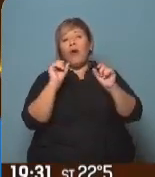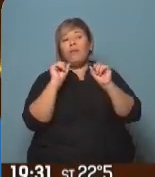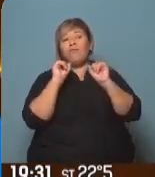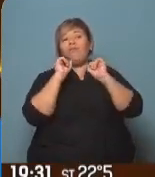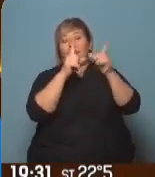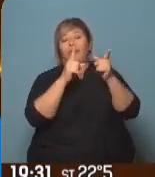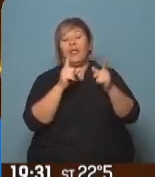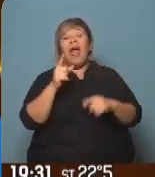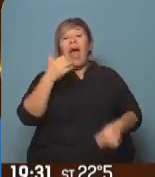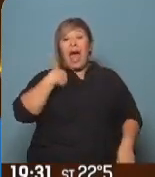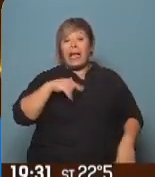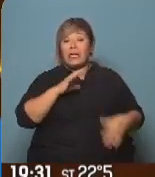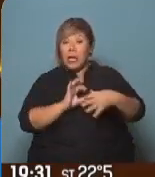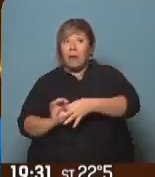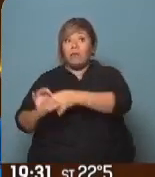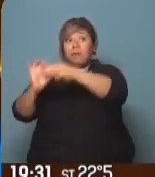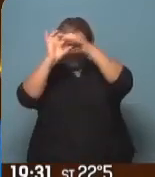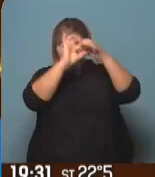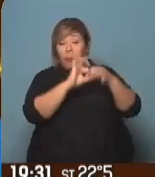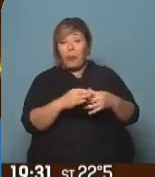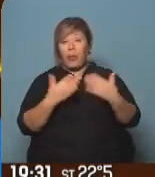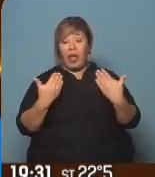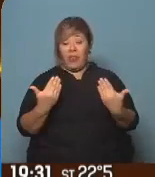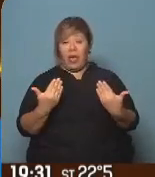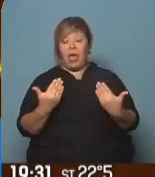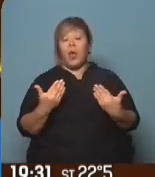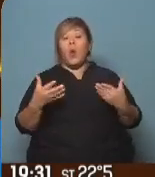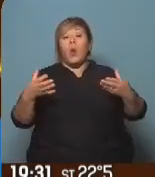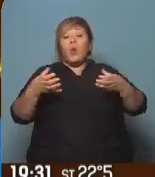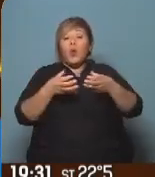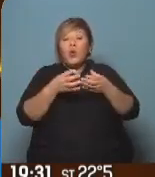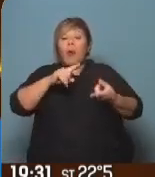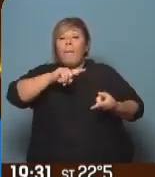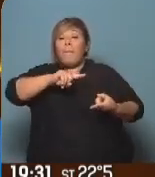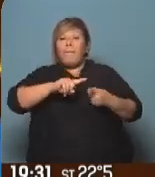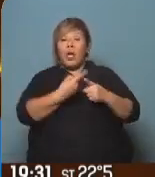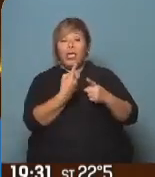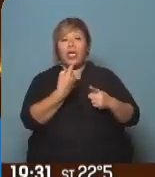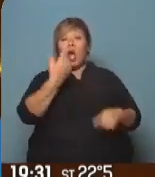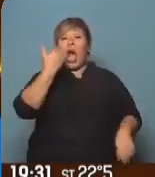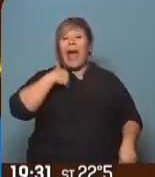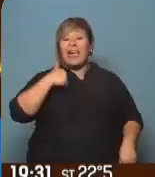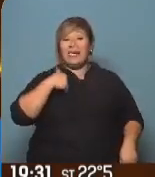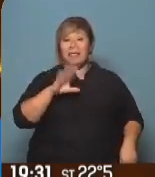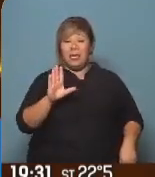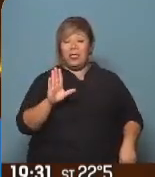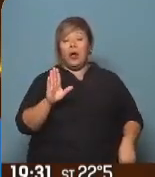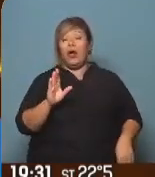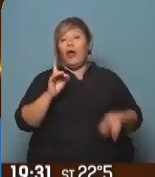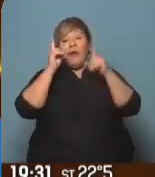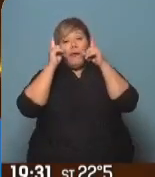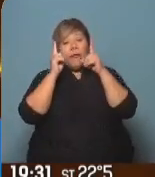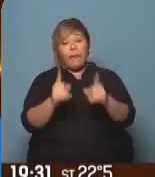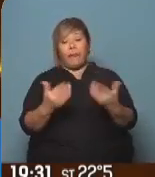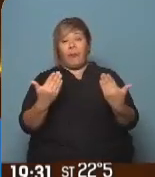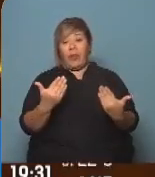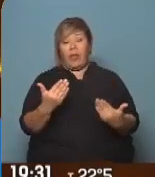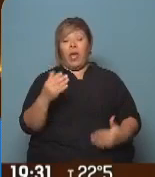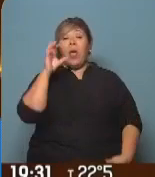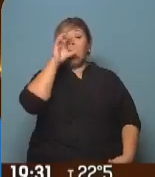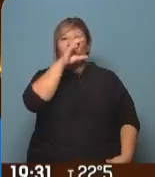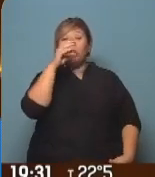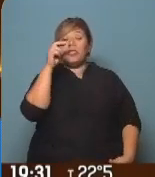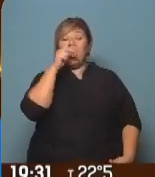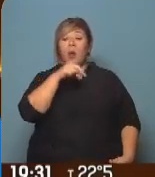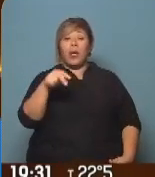argentino, que puede existir un partido provincial imbatible en una provincia. No es la única provincia de la